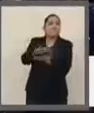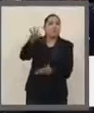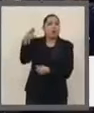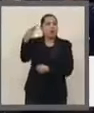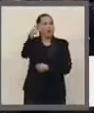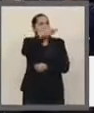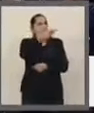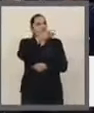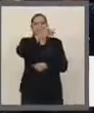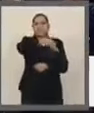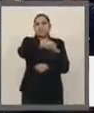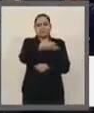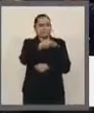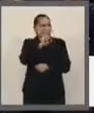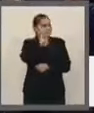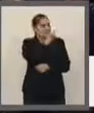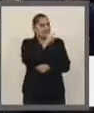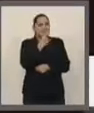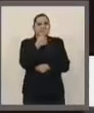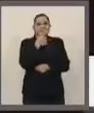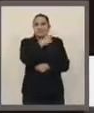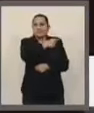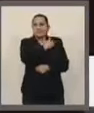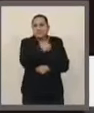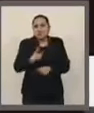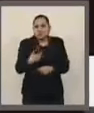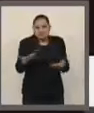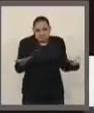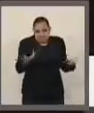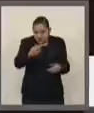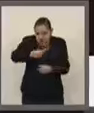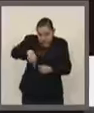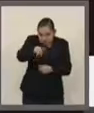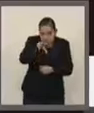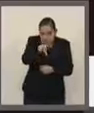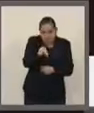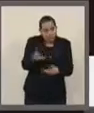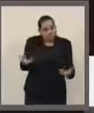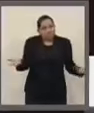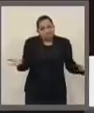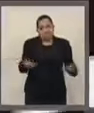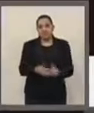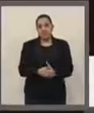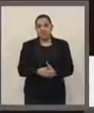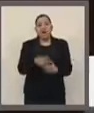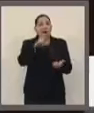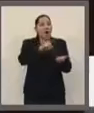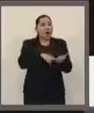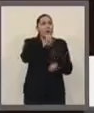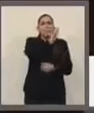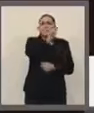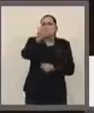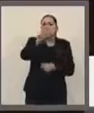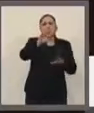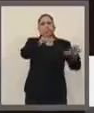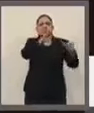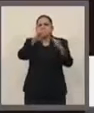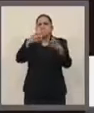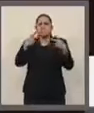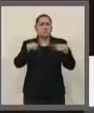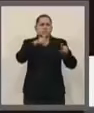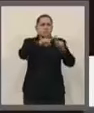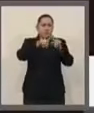les pese. Ningún dictador se someterá a revocación del mandato a la mitad del